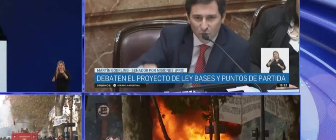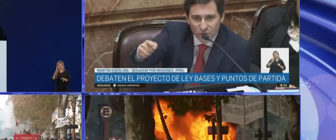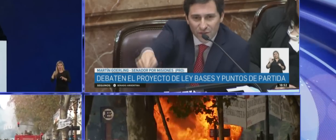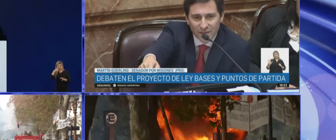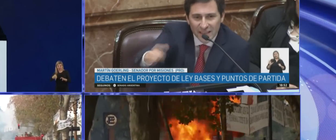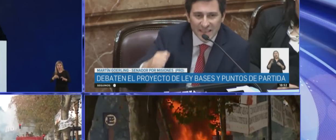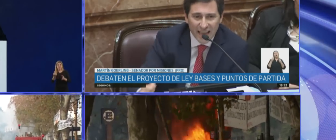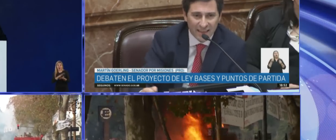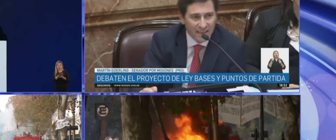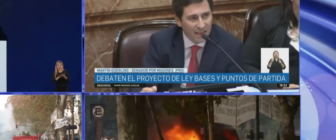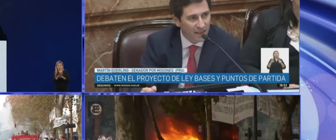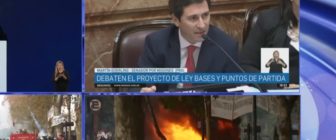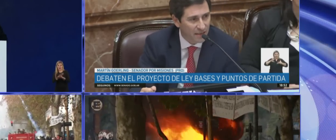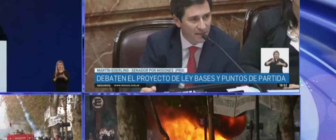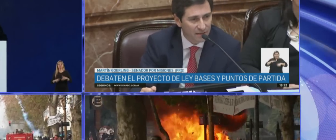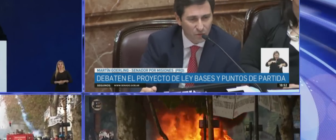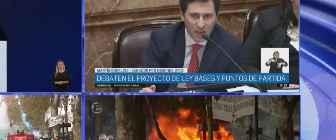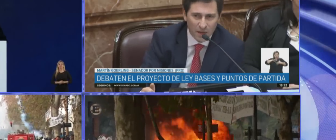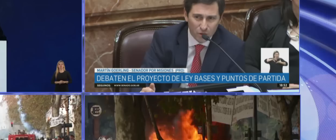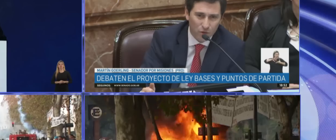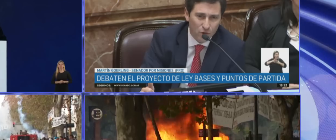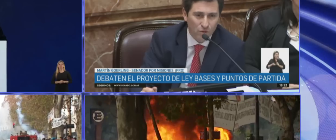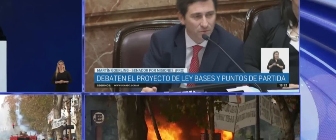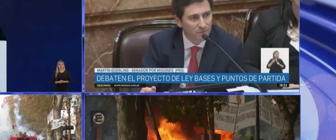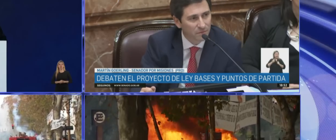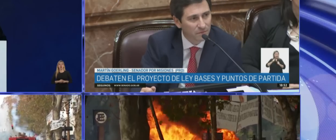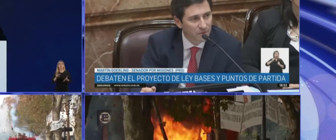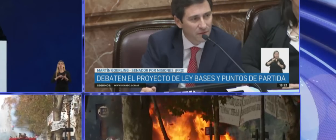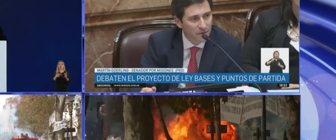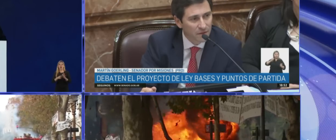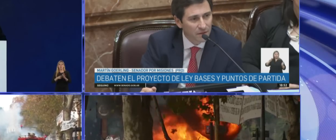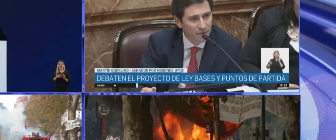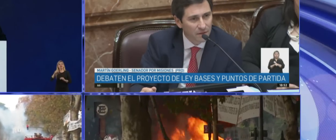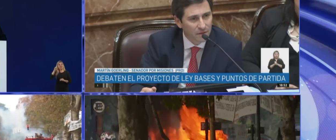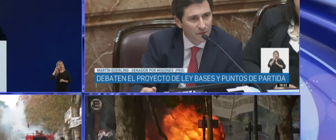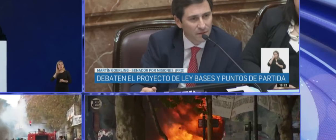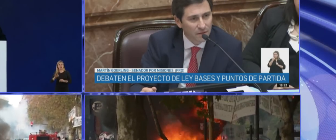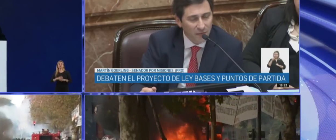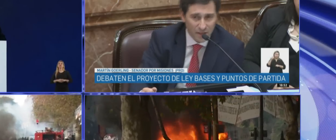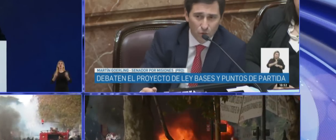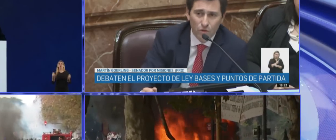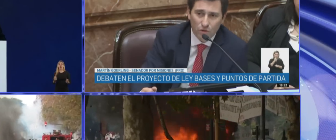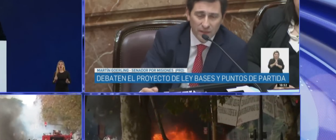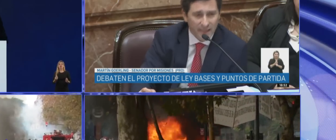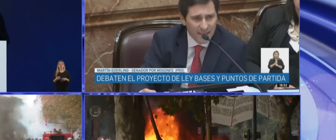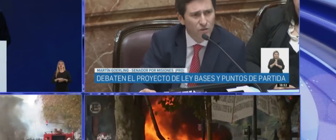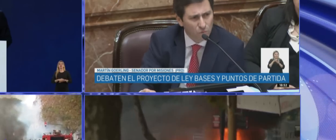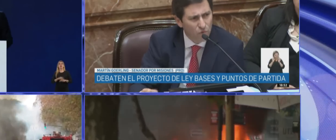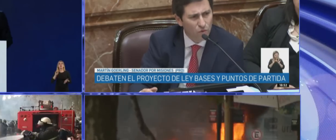para resolver el problema del cepo, que es resolver el problema de los puts.